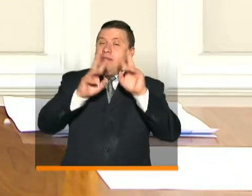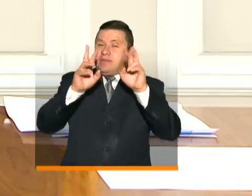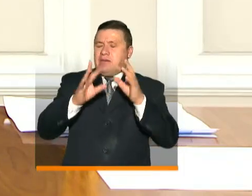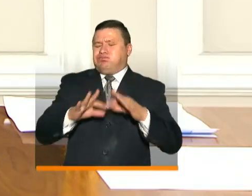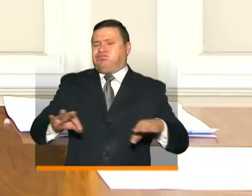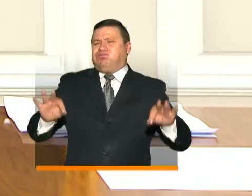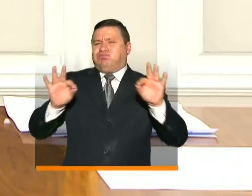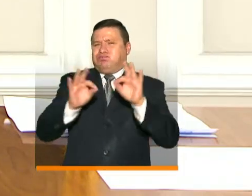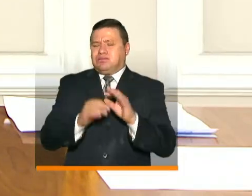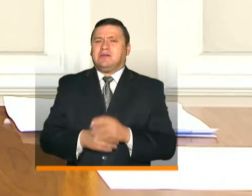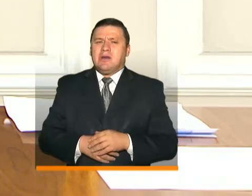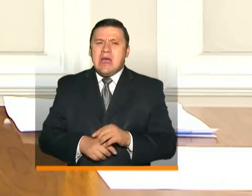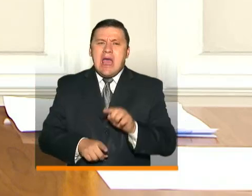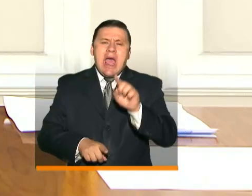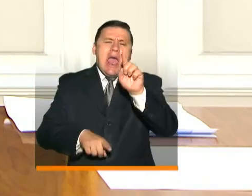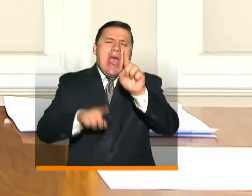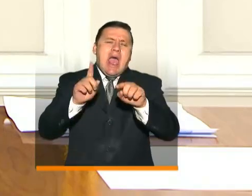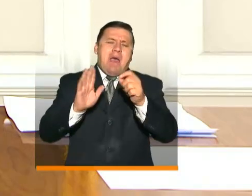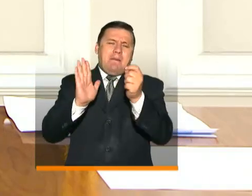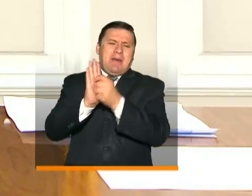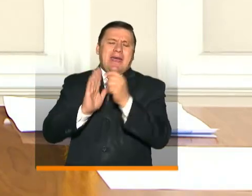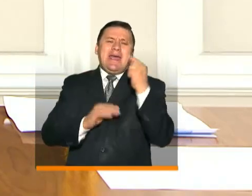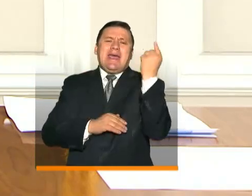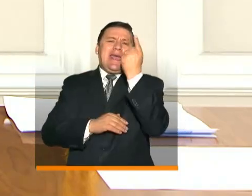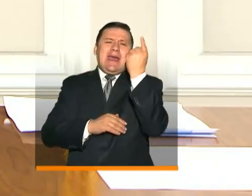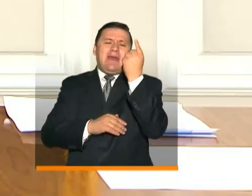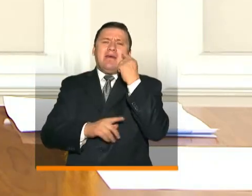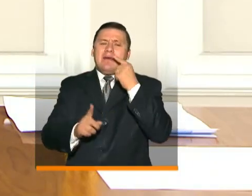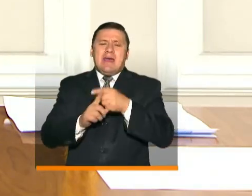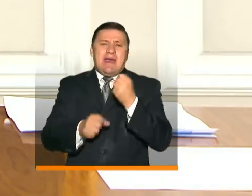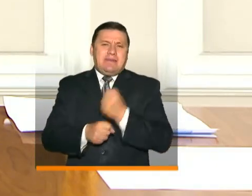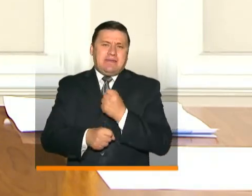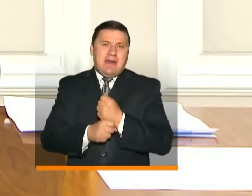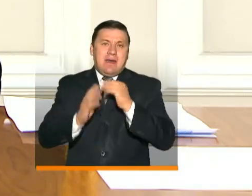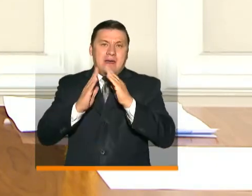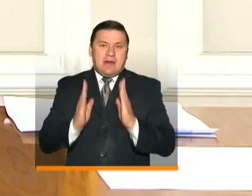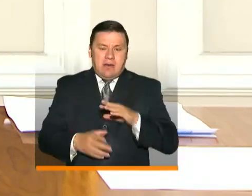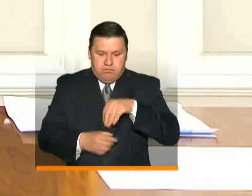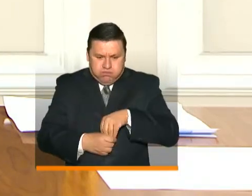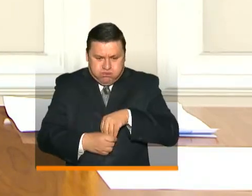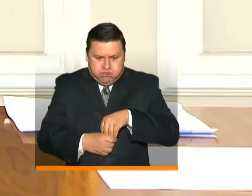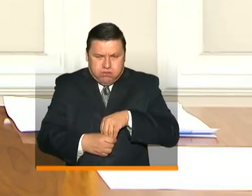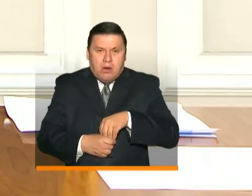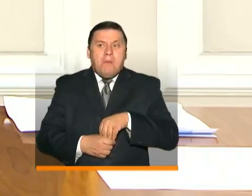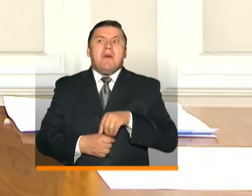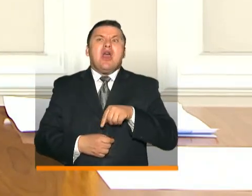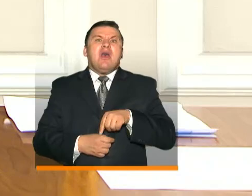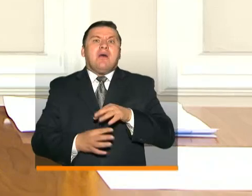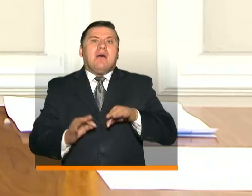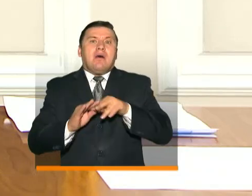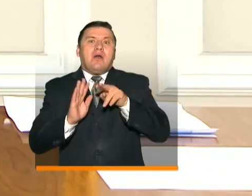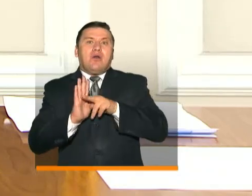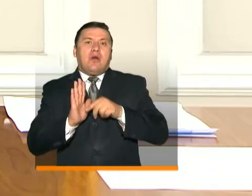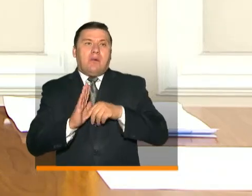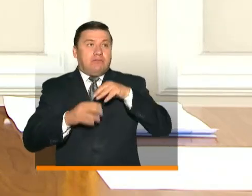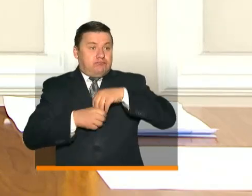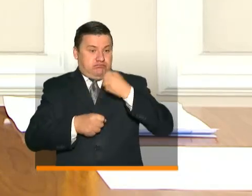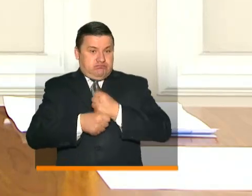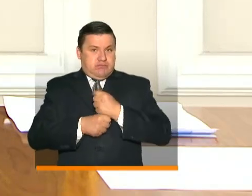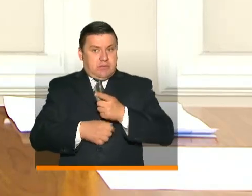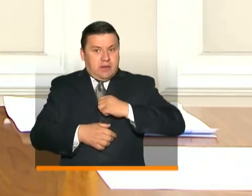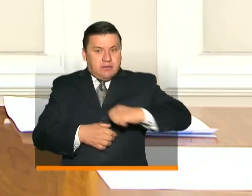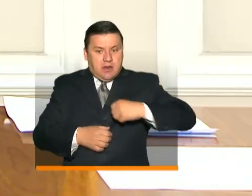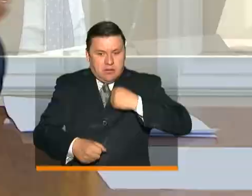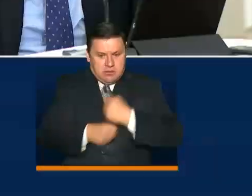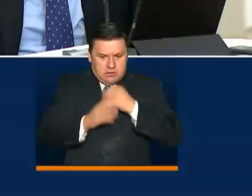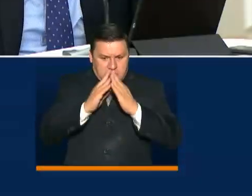muy relevante, algunos lineamientos generales para el trabajo en casa que también tengan como fundamento la protección de los derechos de